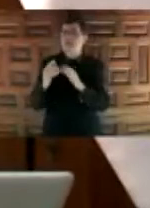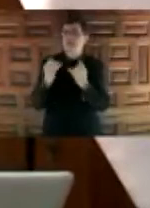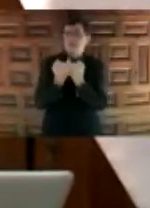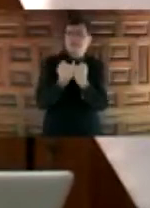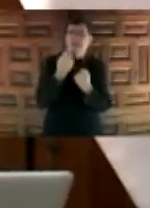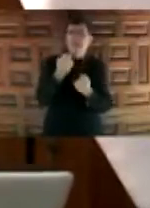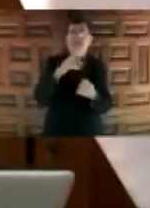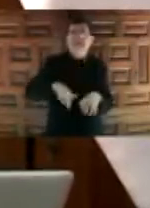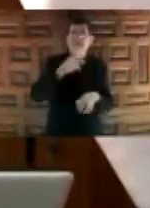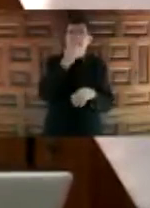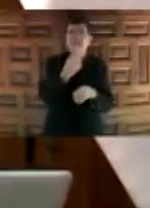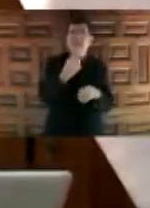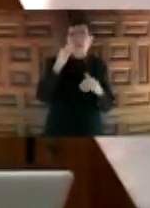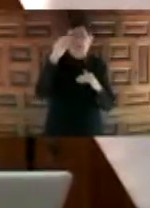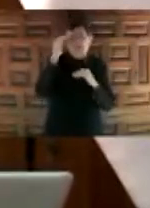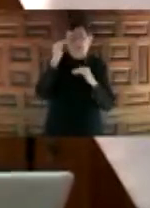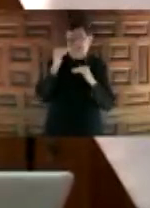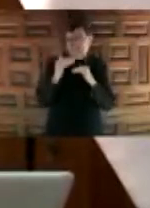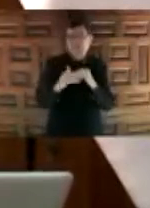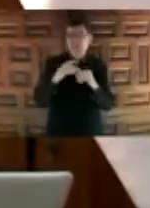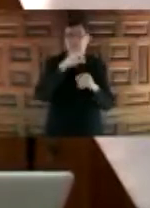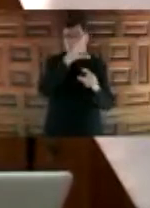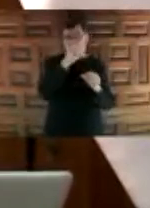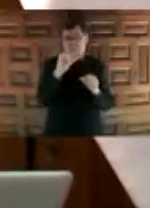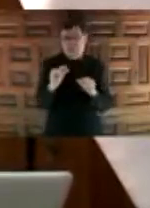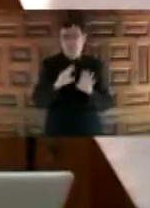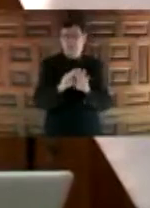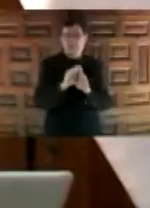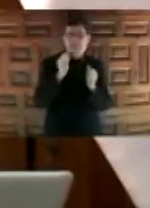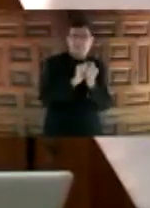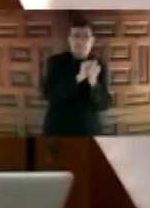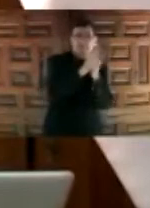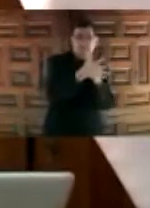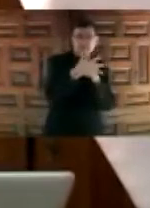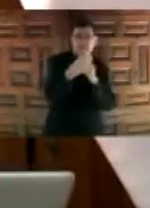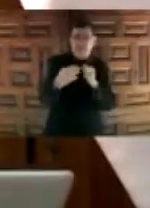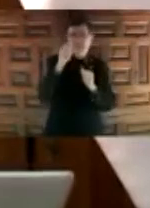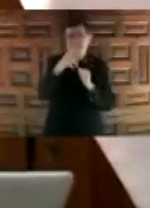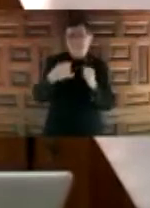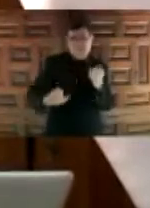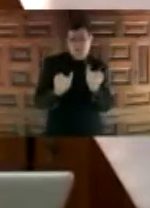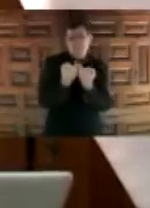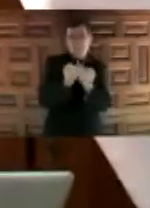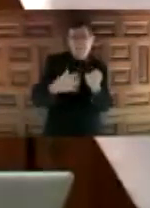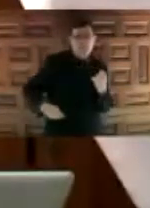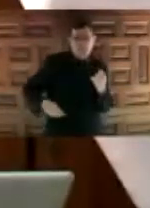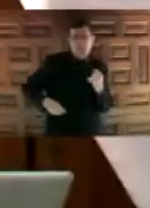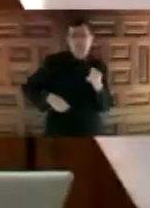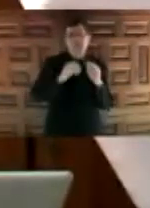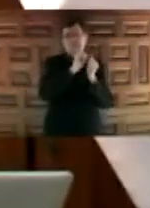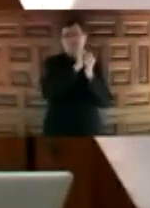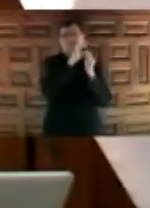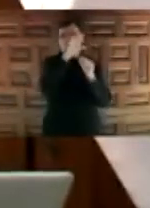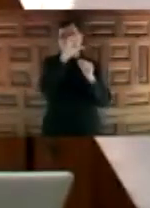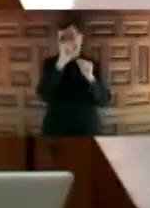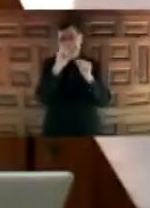hay que decirlo. Ha disminuido gradualmente y en los últimos años, dada la pandemia también, pues los efectos en la